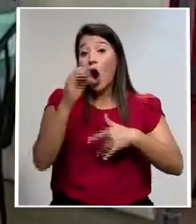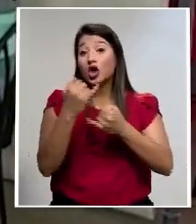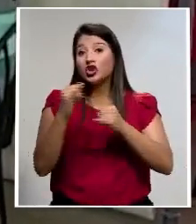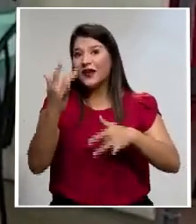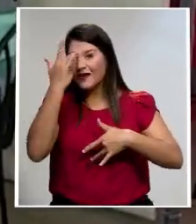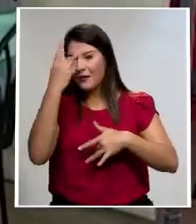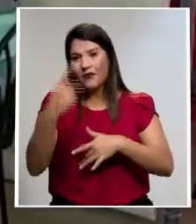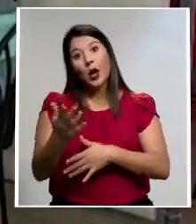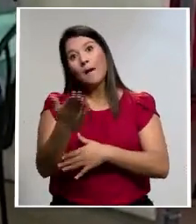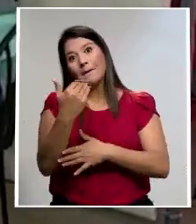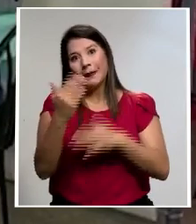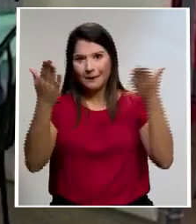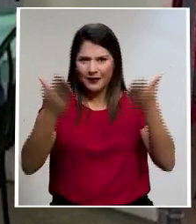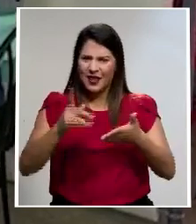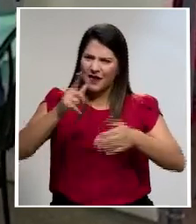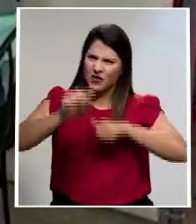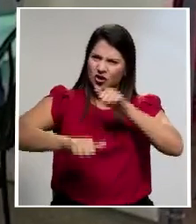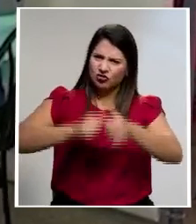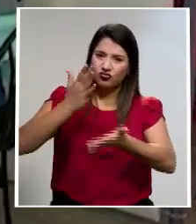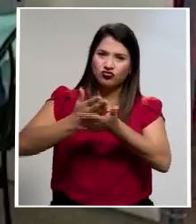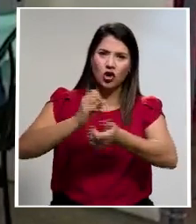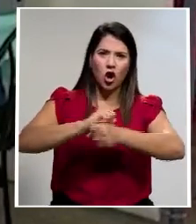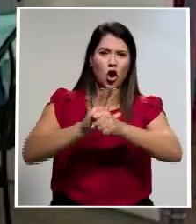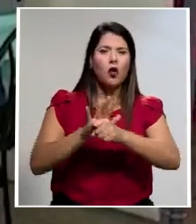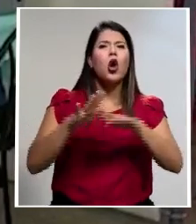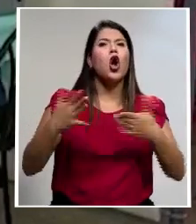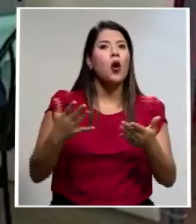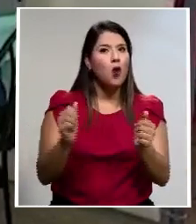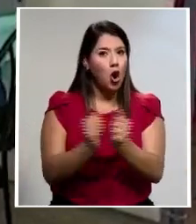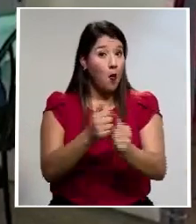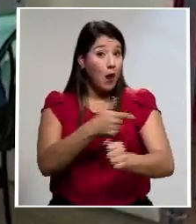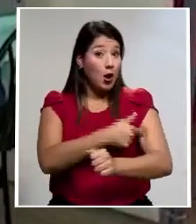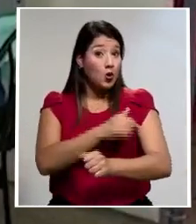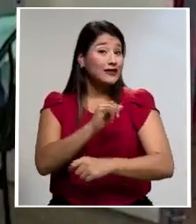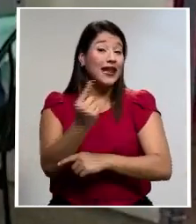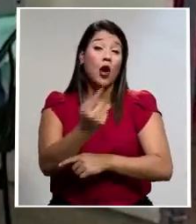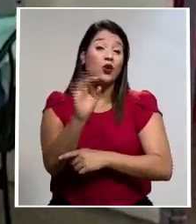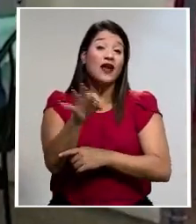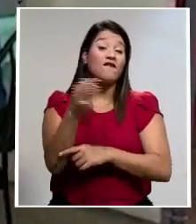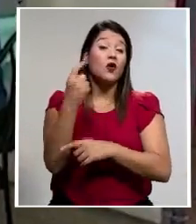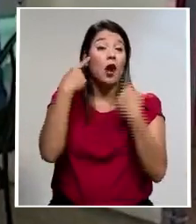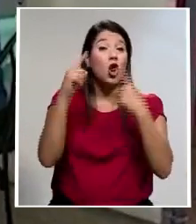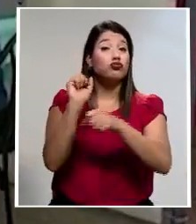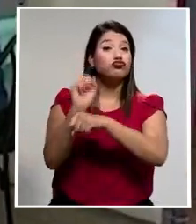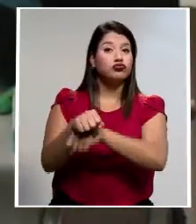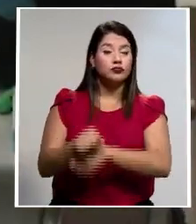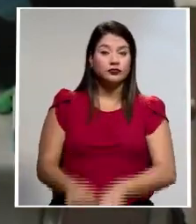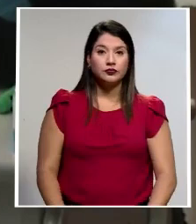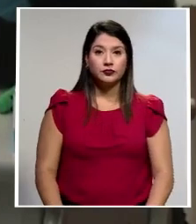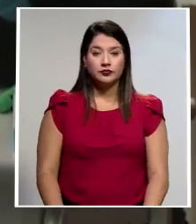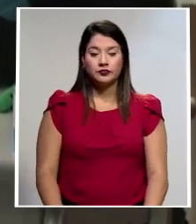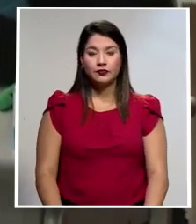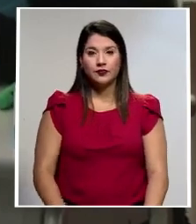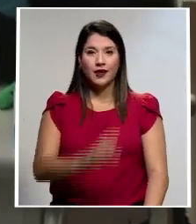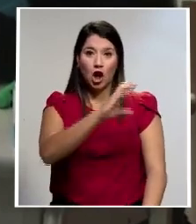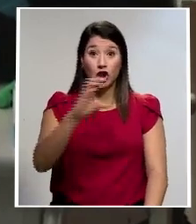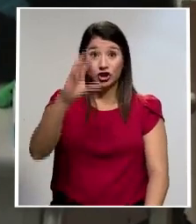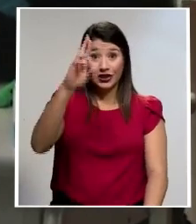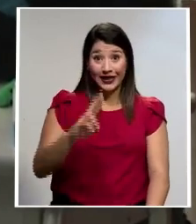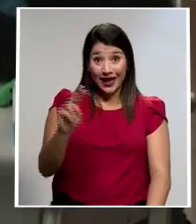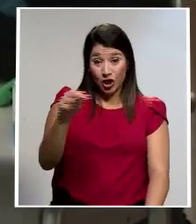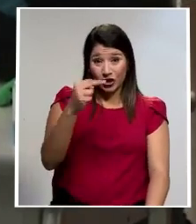esperamos. Bienvenidos. Hay que luchar contra el COVID y solo vacunándose es la única forma que lograremos ganar esta batalla. Costa Rica